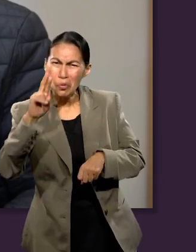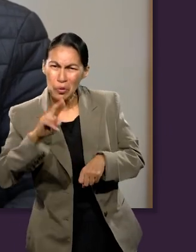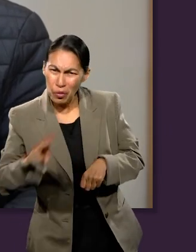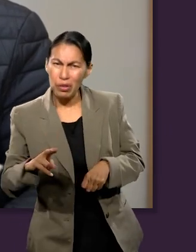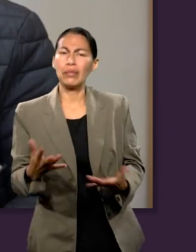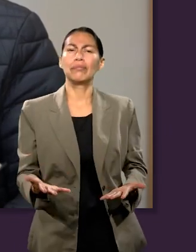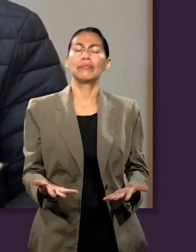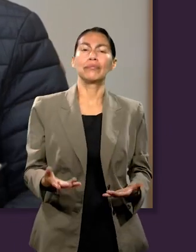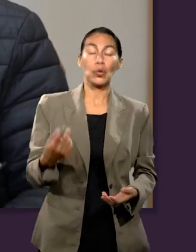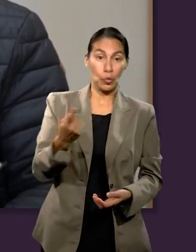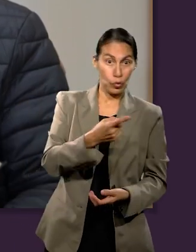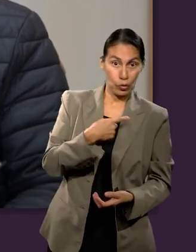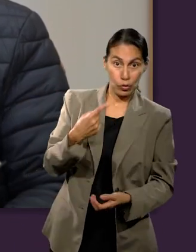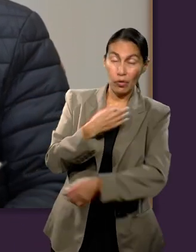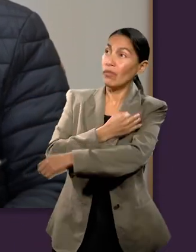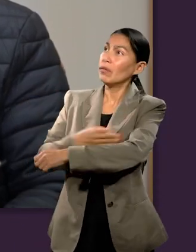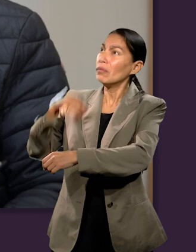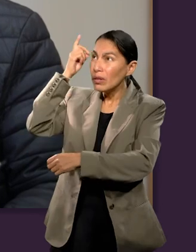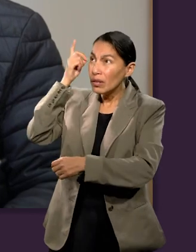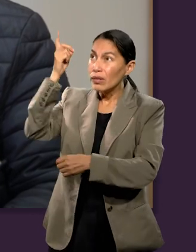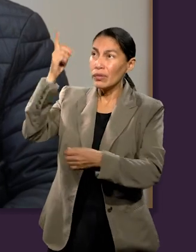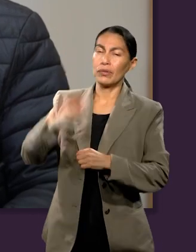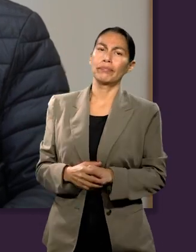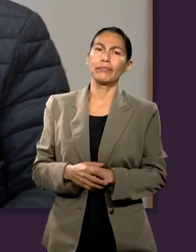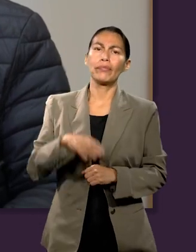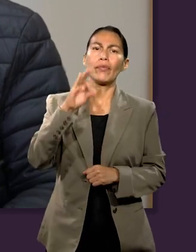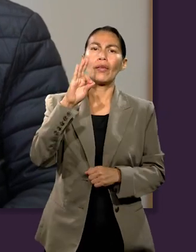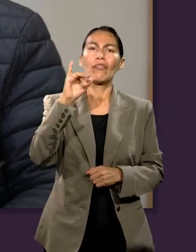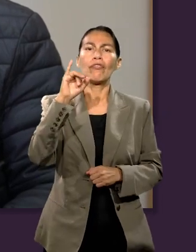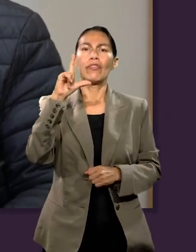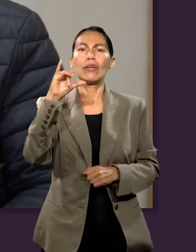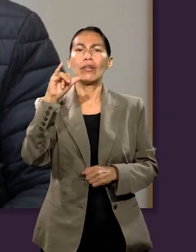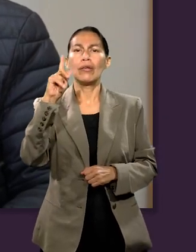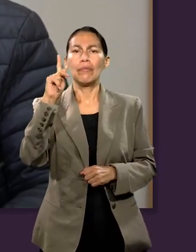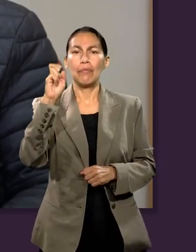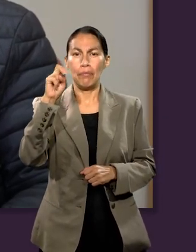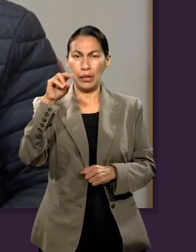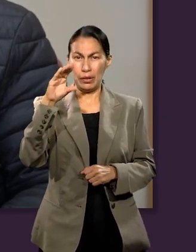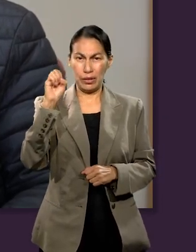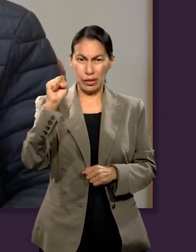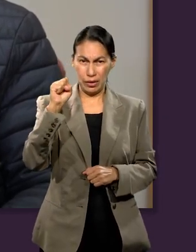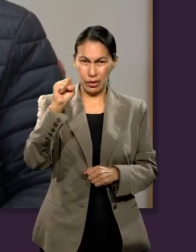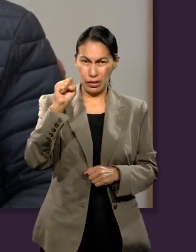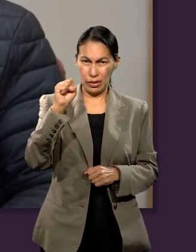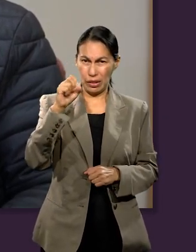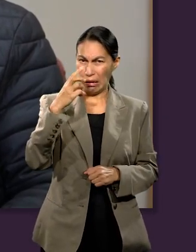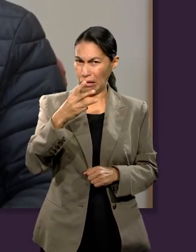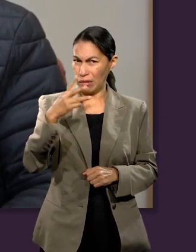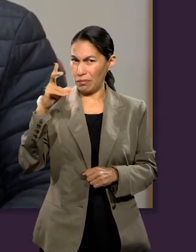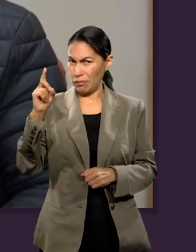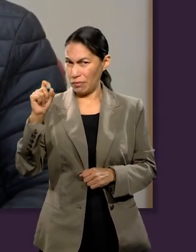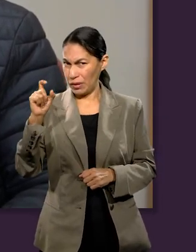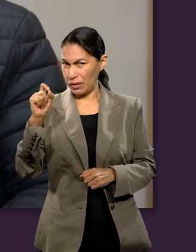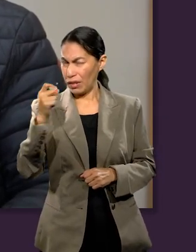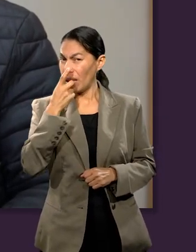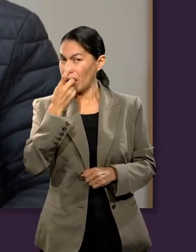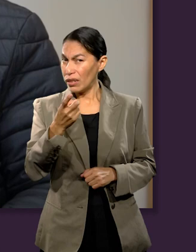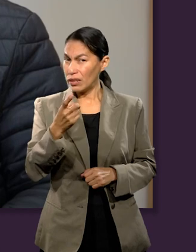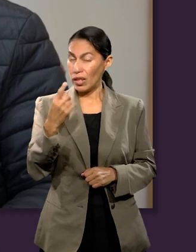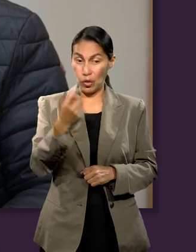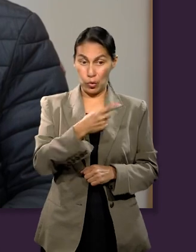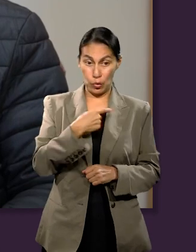de la familia de Dios en Filipenses tres veinte dice que nuestra ciudadanía